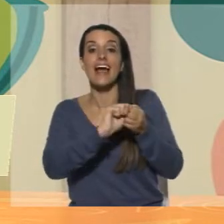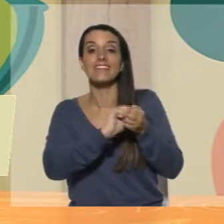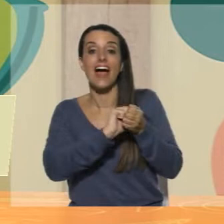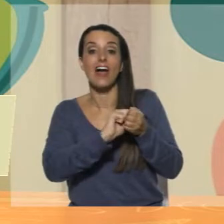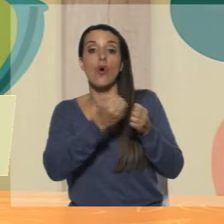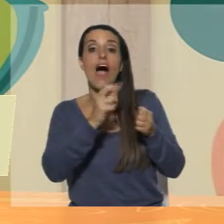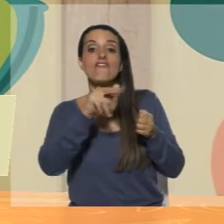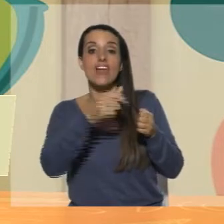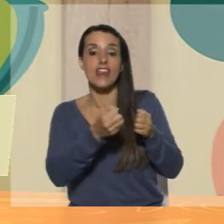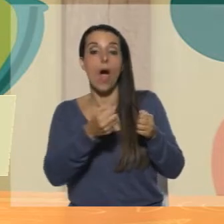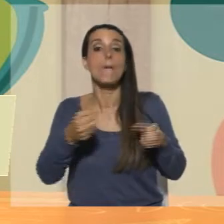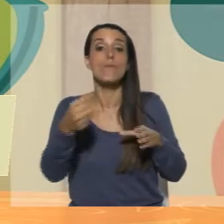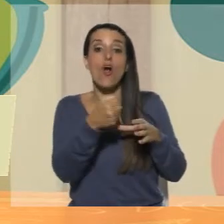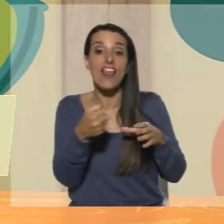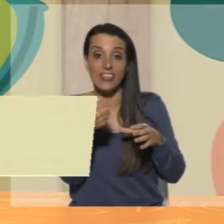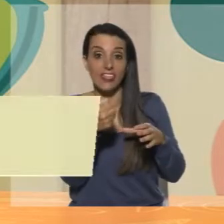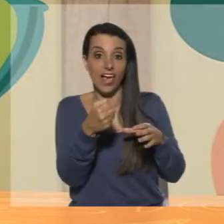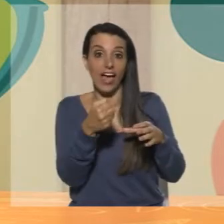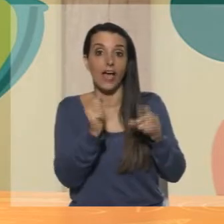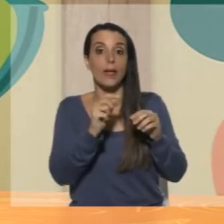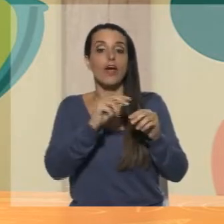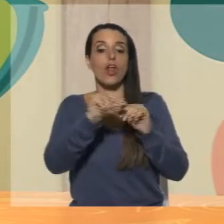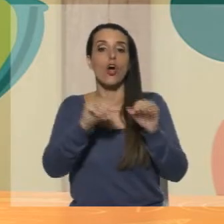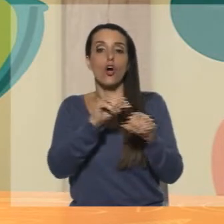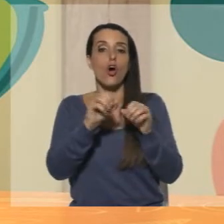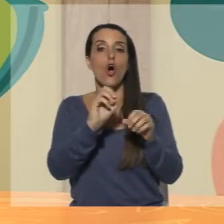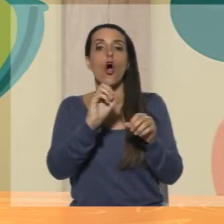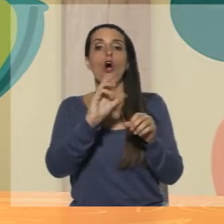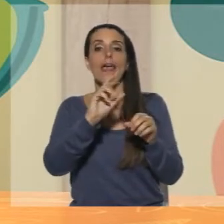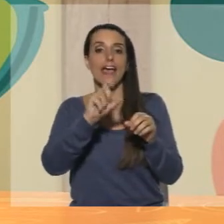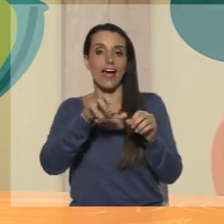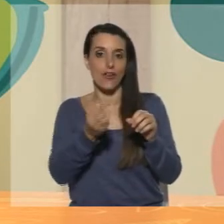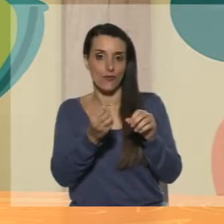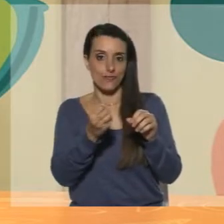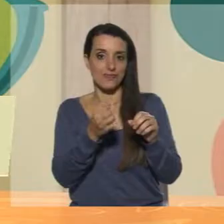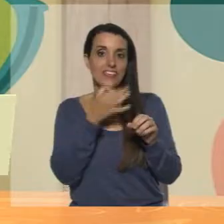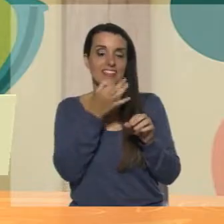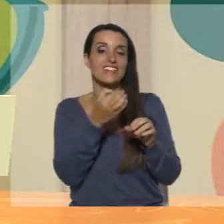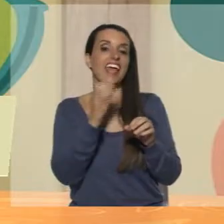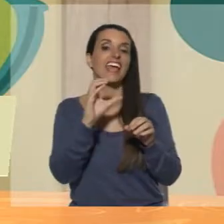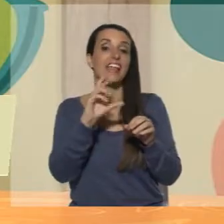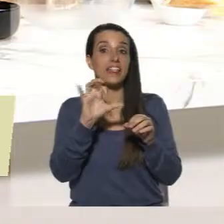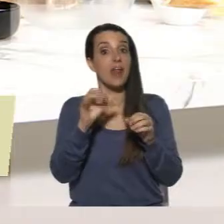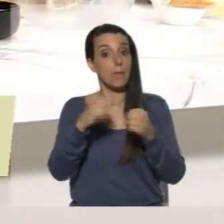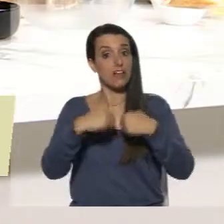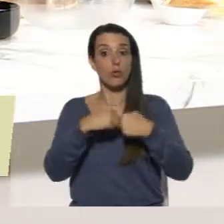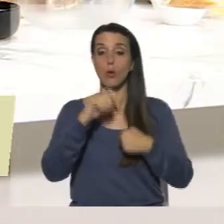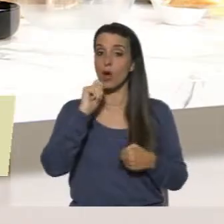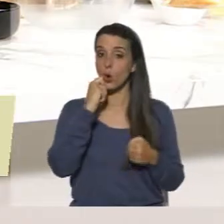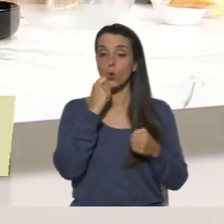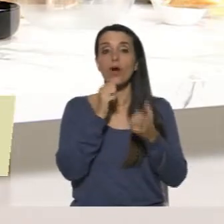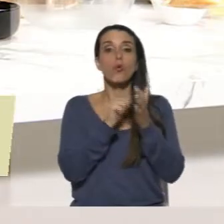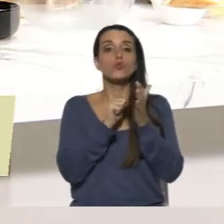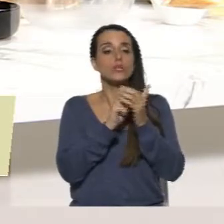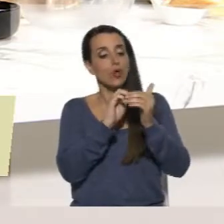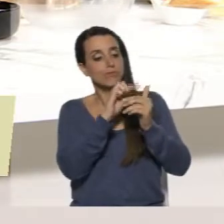polenta. Y lo condimento con orégano, muy bien, me encantó. Nos dice Cristina de Paysandú. Me encantó, porque con eso que le ponen